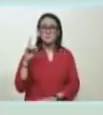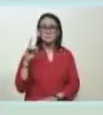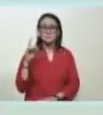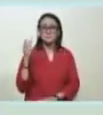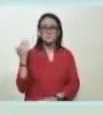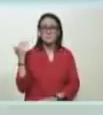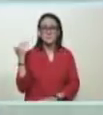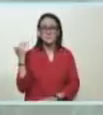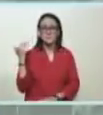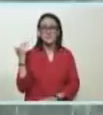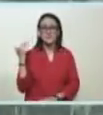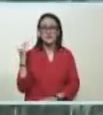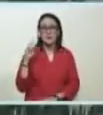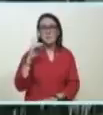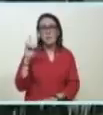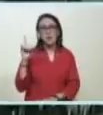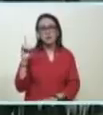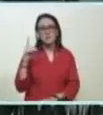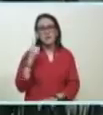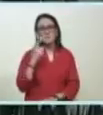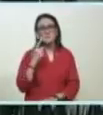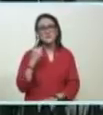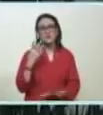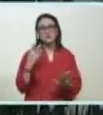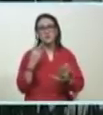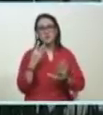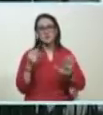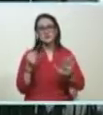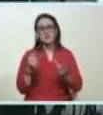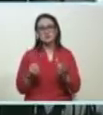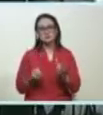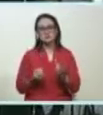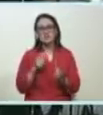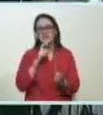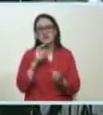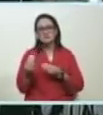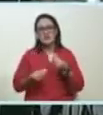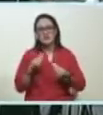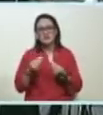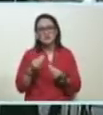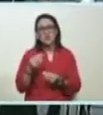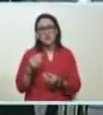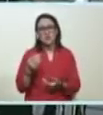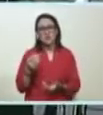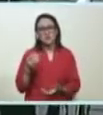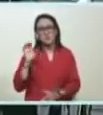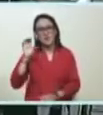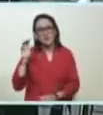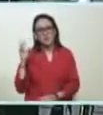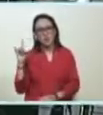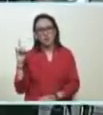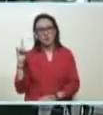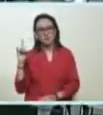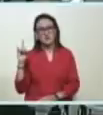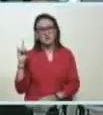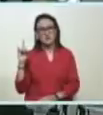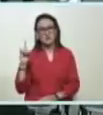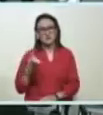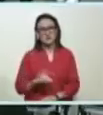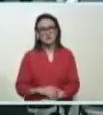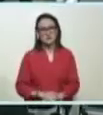1826, en la Constitución que fundó nuestra hermana Bolivia. El poder electoral y el poder